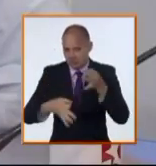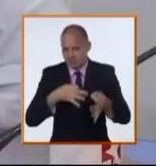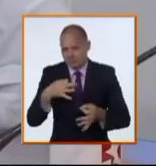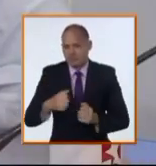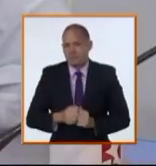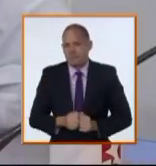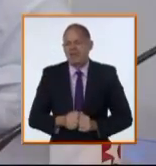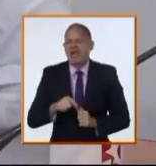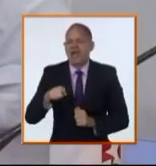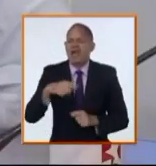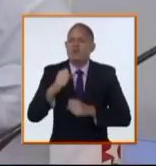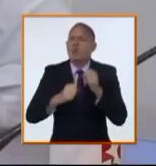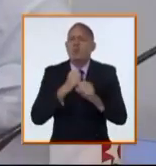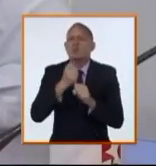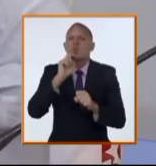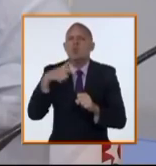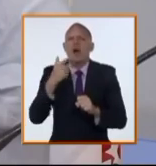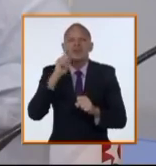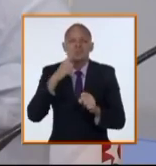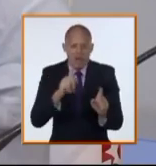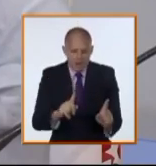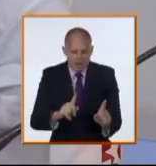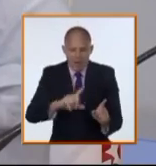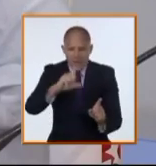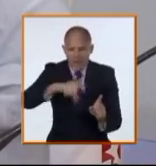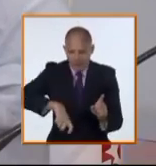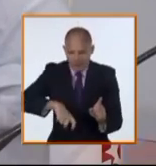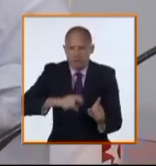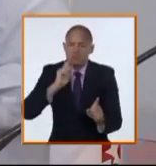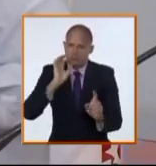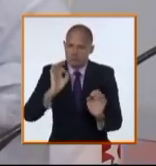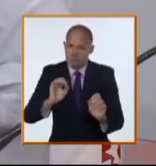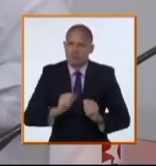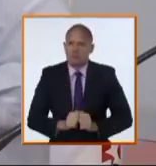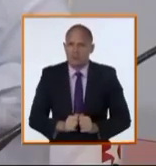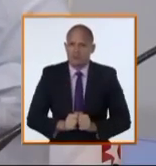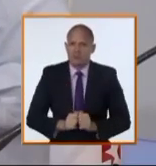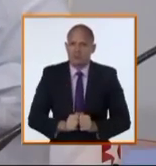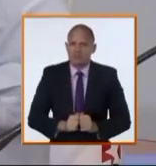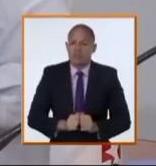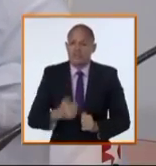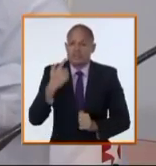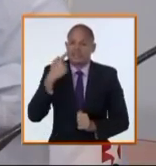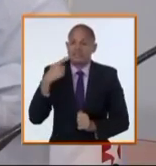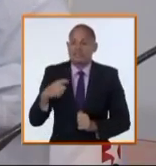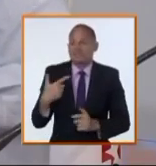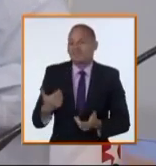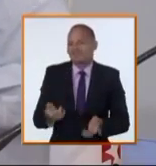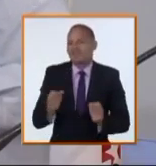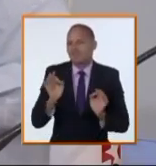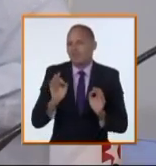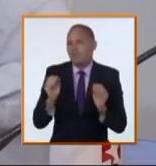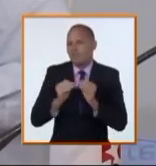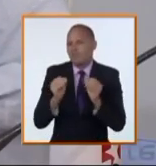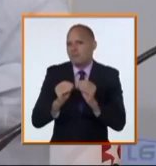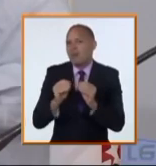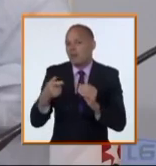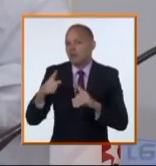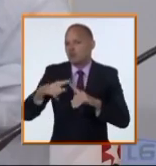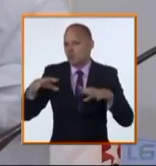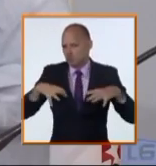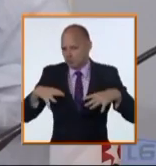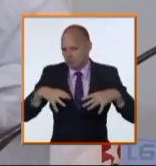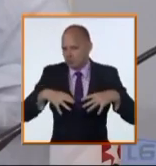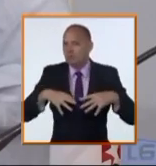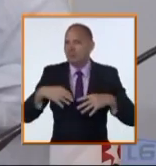lleva un nivel de aseguramiento desde el propio turismo internacional esta situación